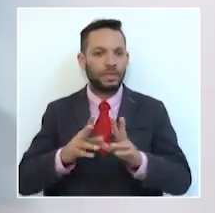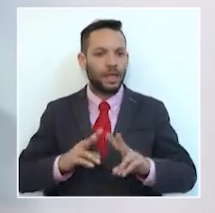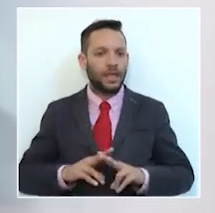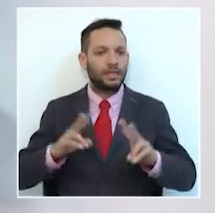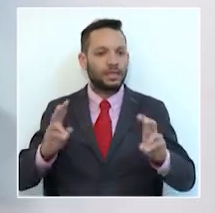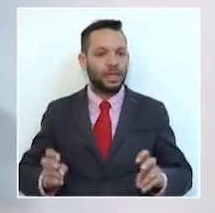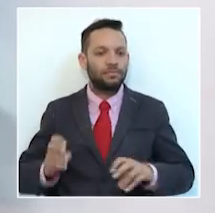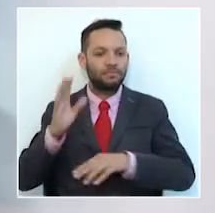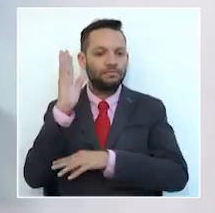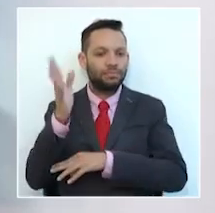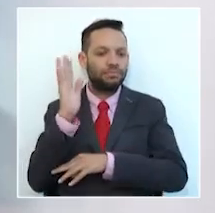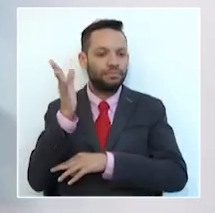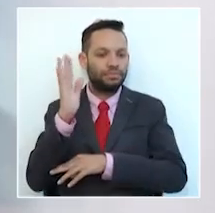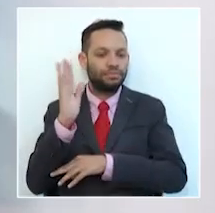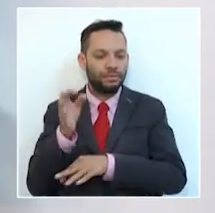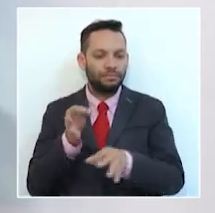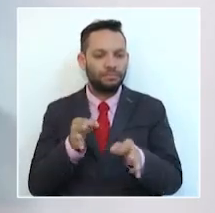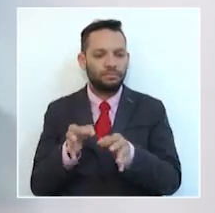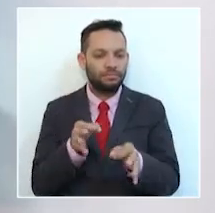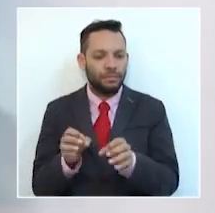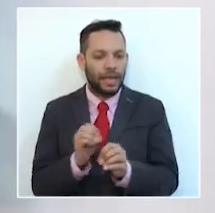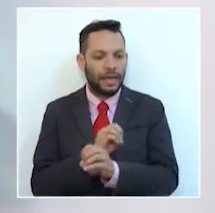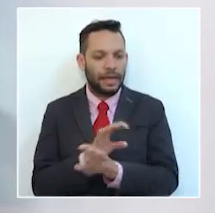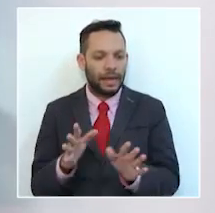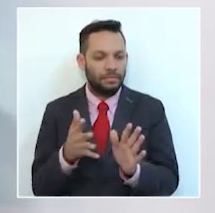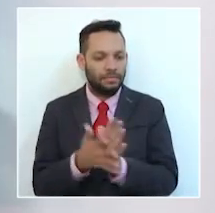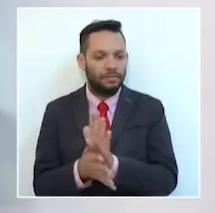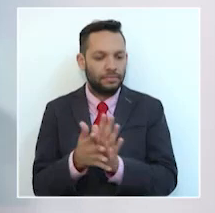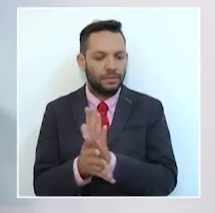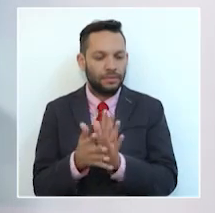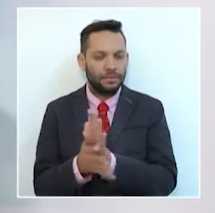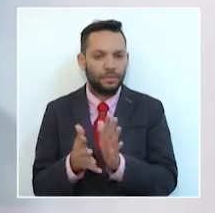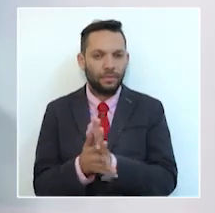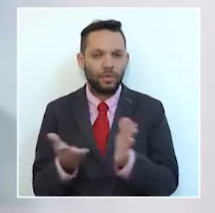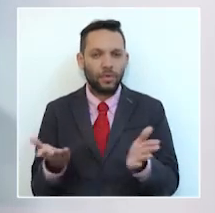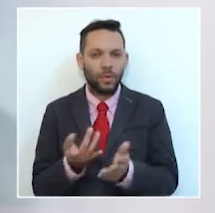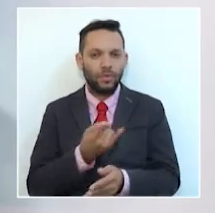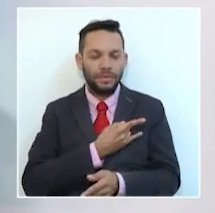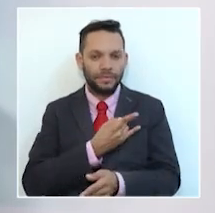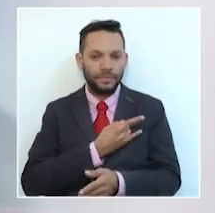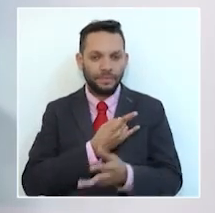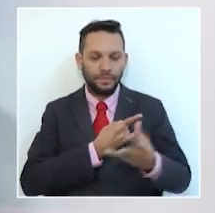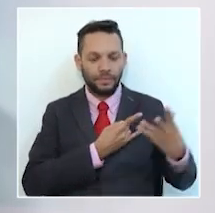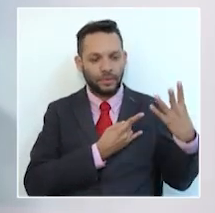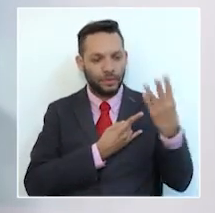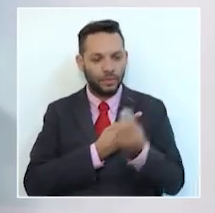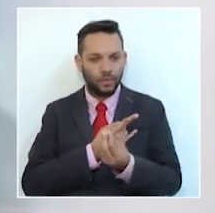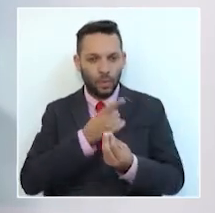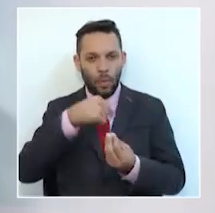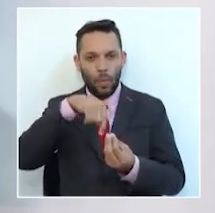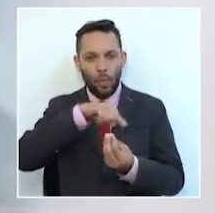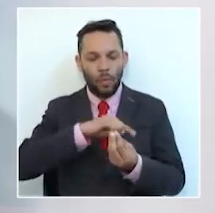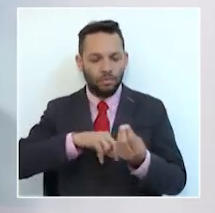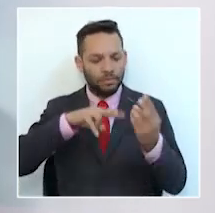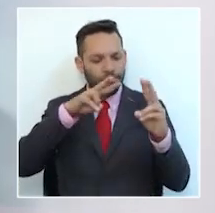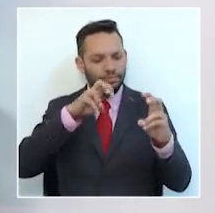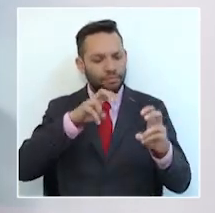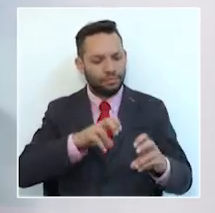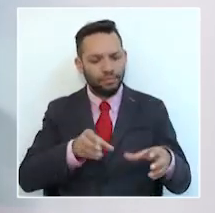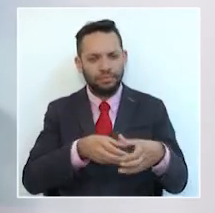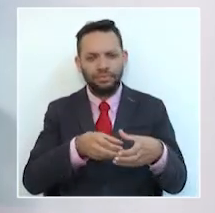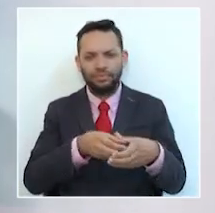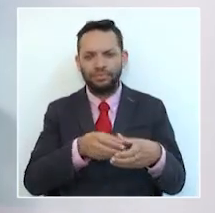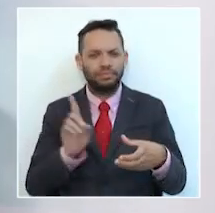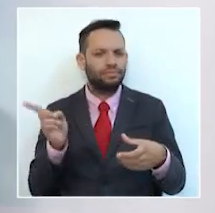tan importante y desde la universidad de vigo nuestro grupo de investigación que lleva años trabajando